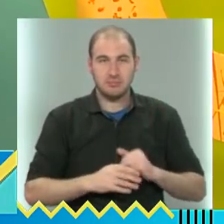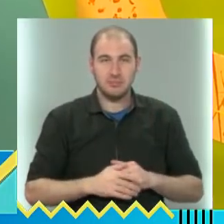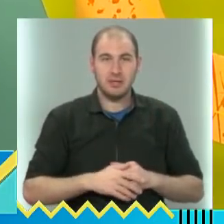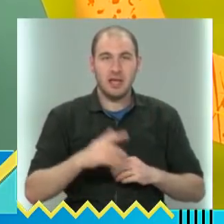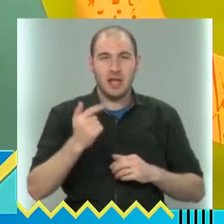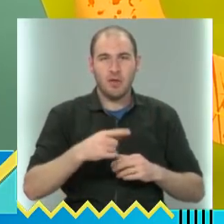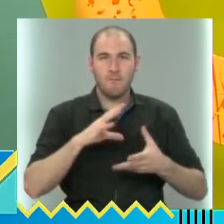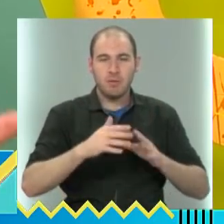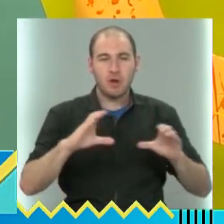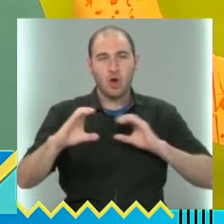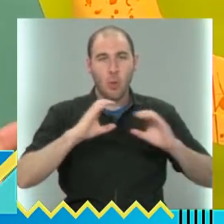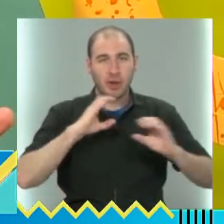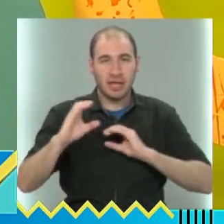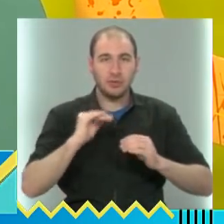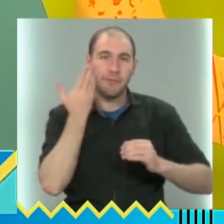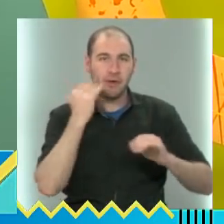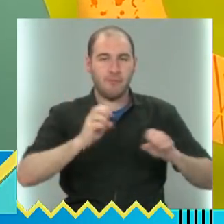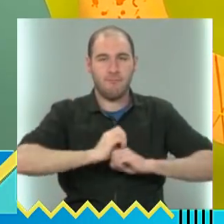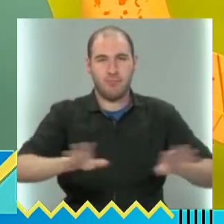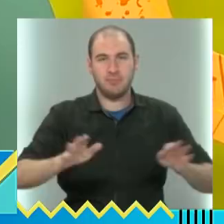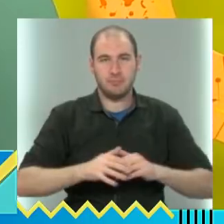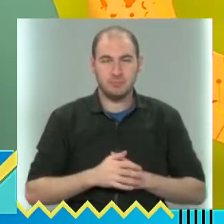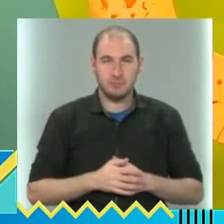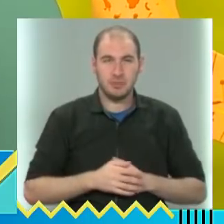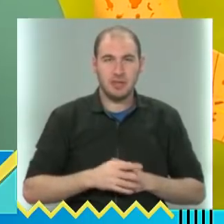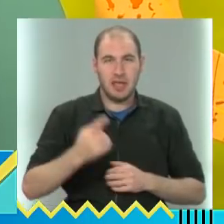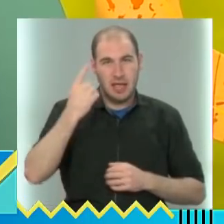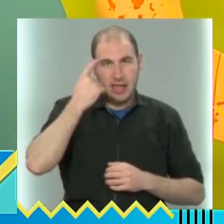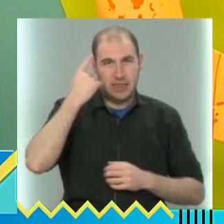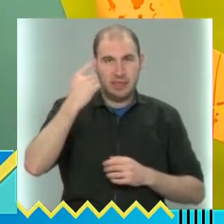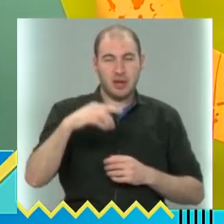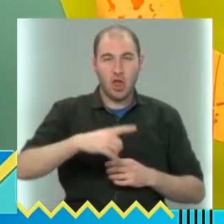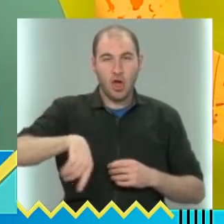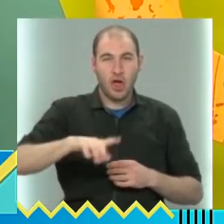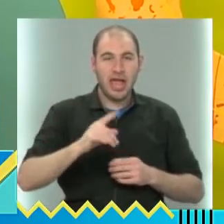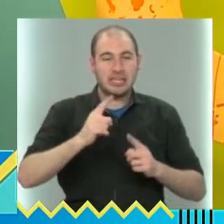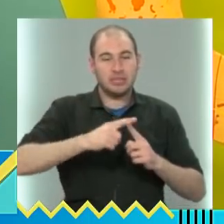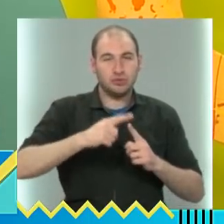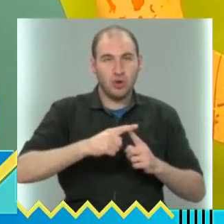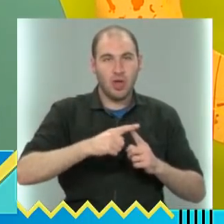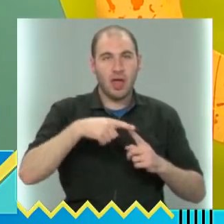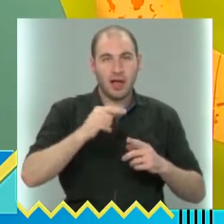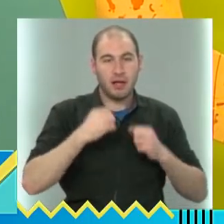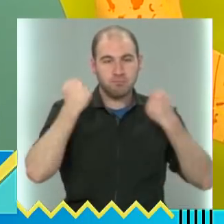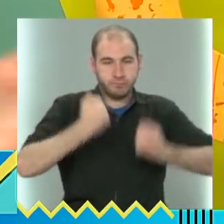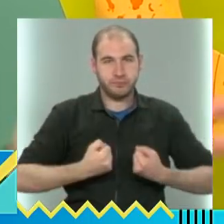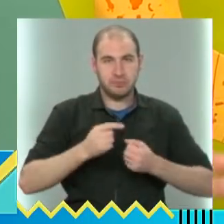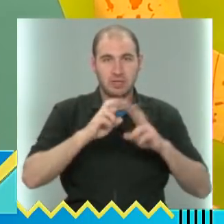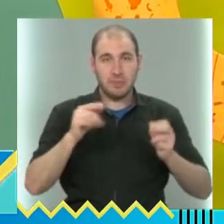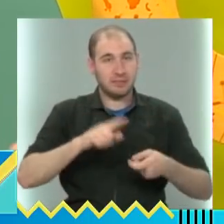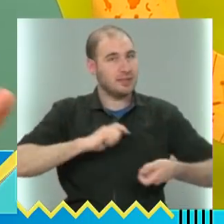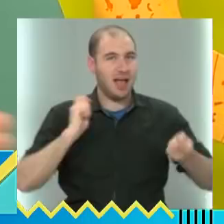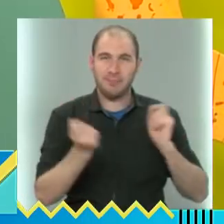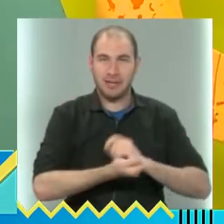la dinámica de comunicación que tienen las redes sociales, realmente el paradigma con el cual las instituciones se tienen que plantar ante ese tema